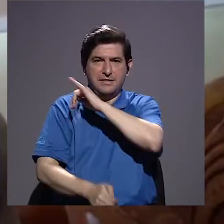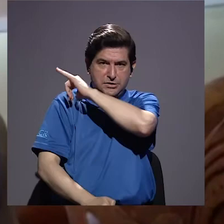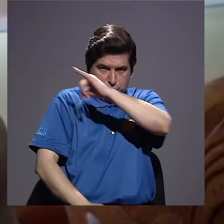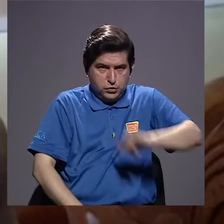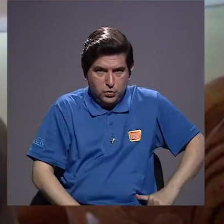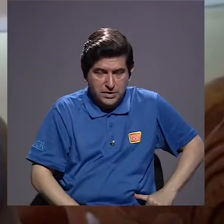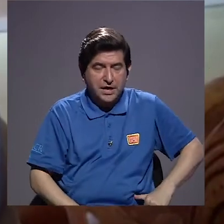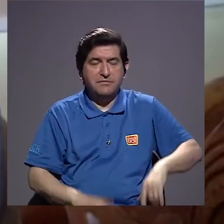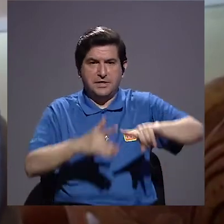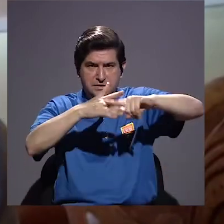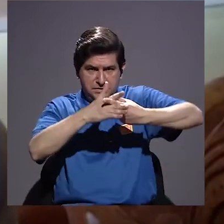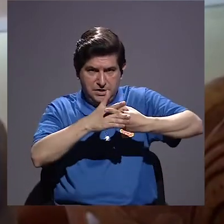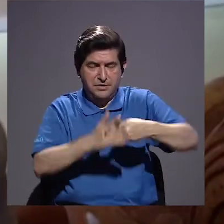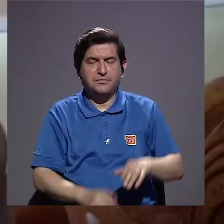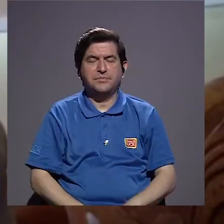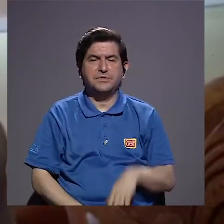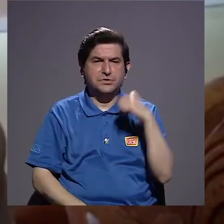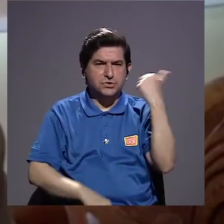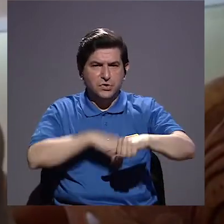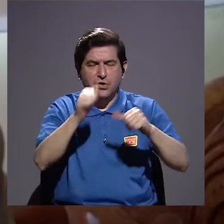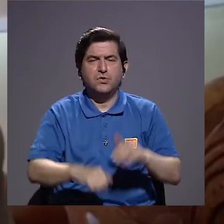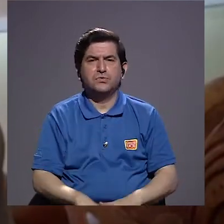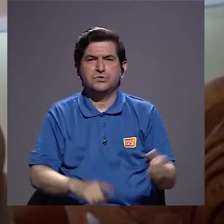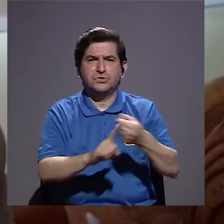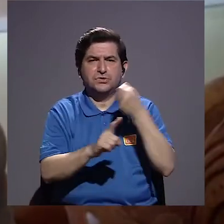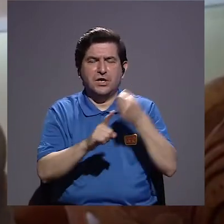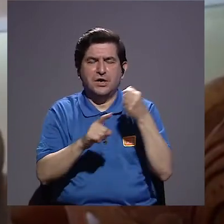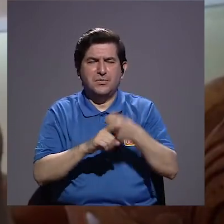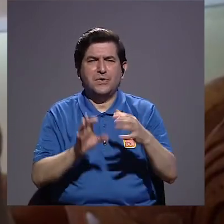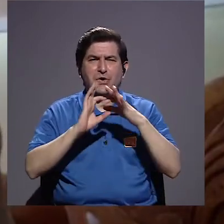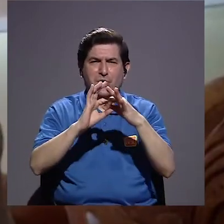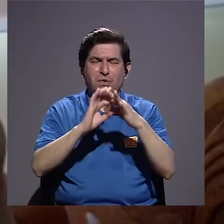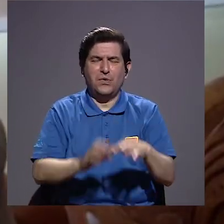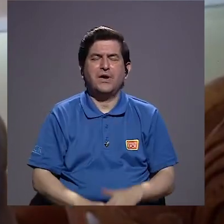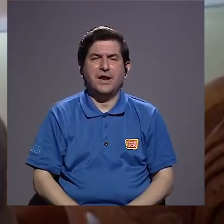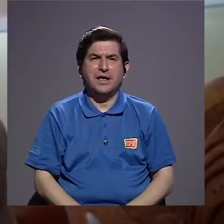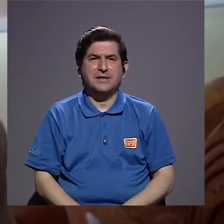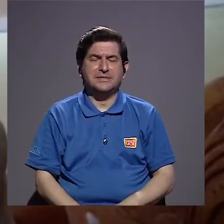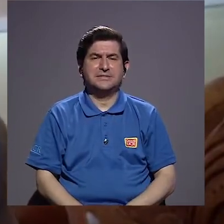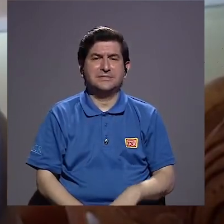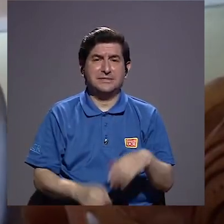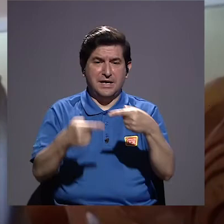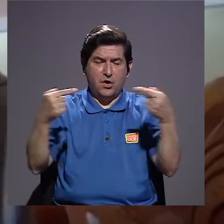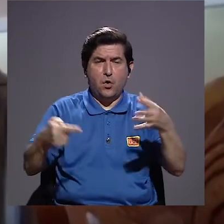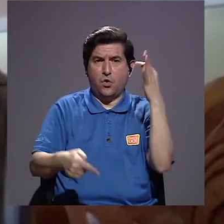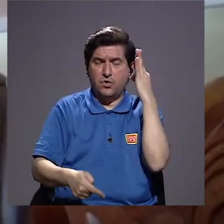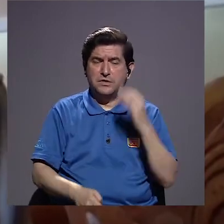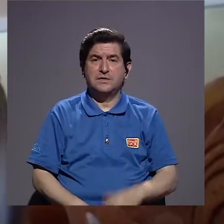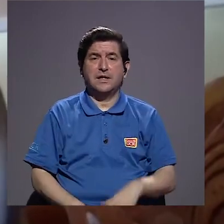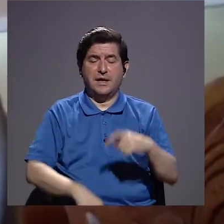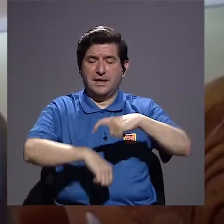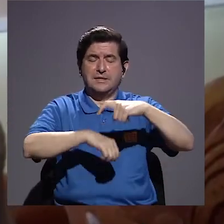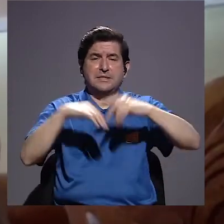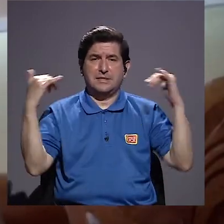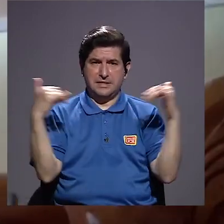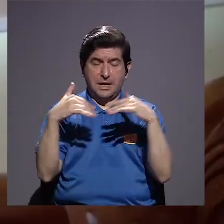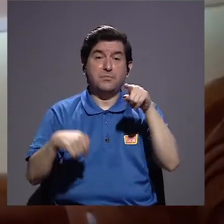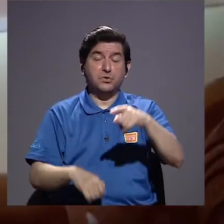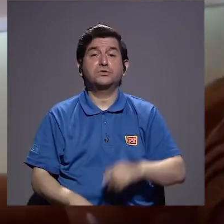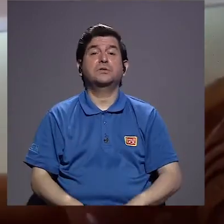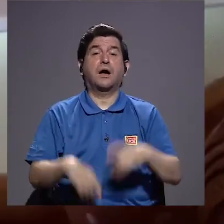dar estas luchas por la violencia sexual cometida contra las mujeres en los conflictos armados. Y ahí sí tuvimos